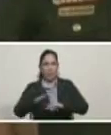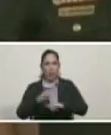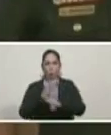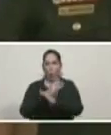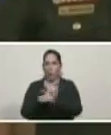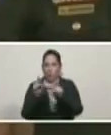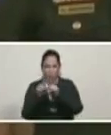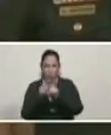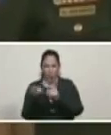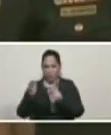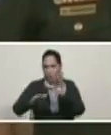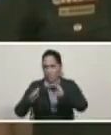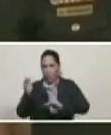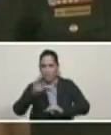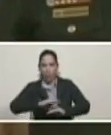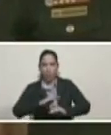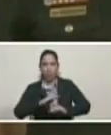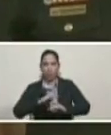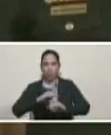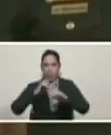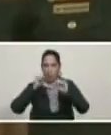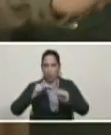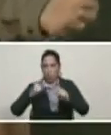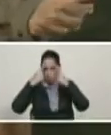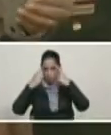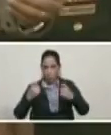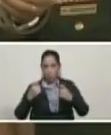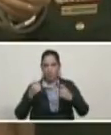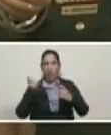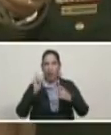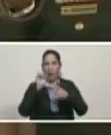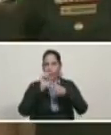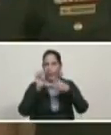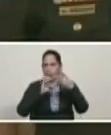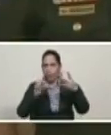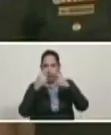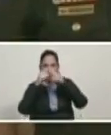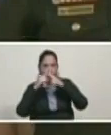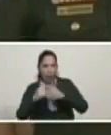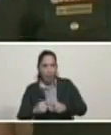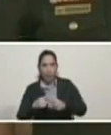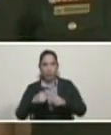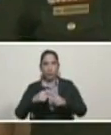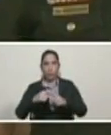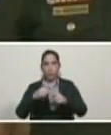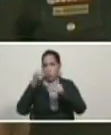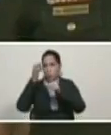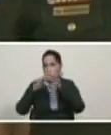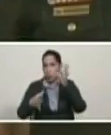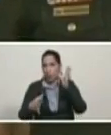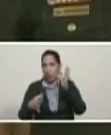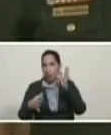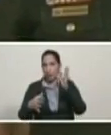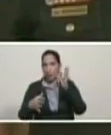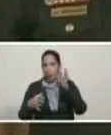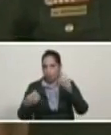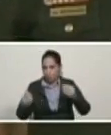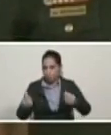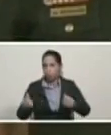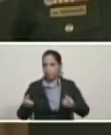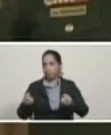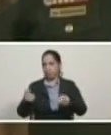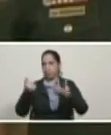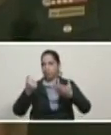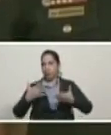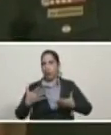allá. Cuando uno tiene la estrategia, el cálculo y la suerte lo beneficia, ¿verdad?